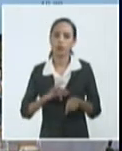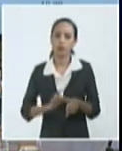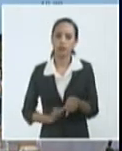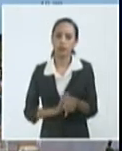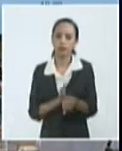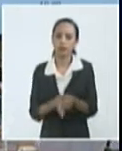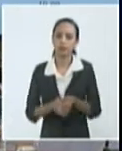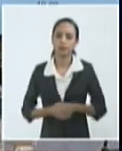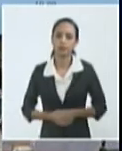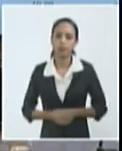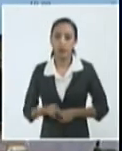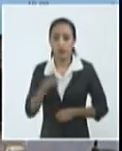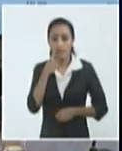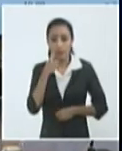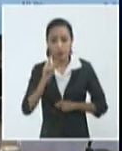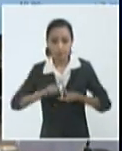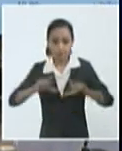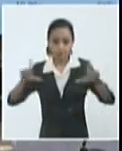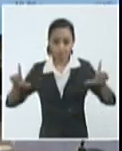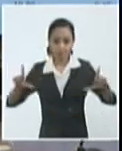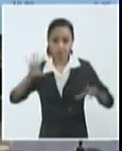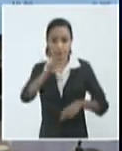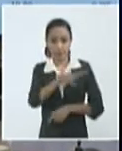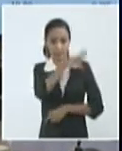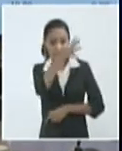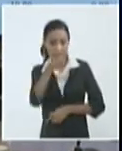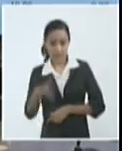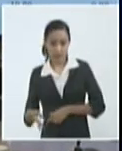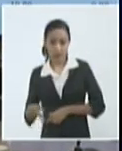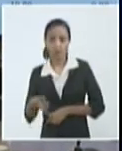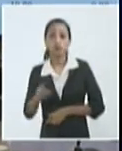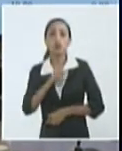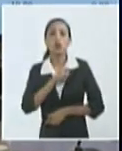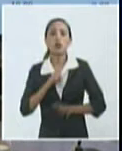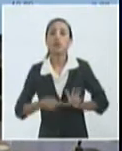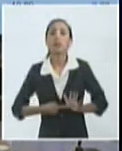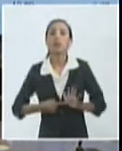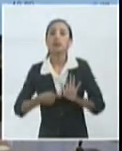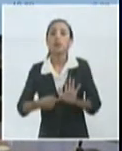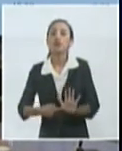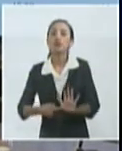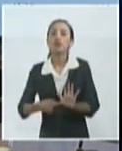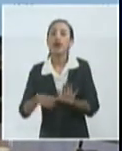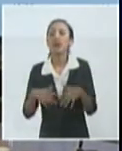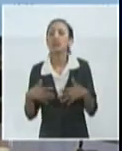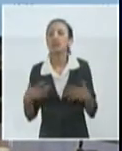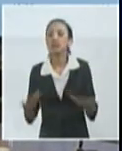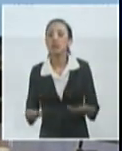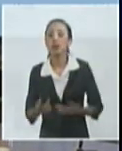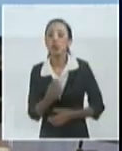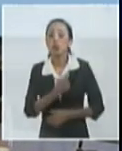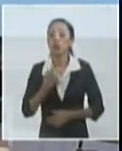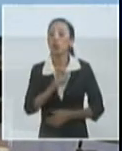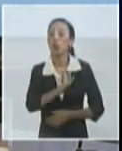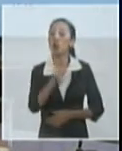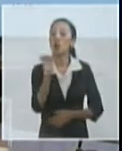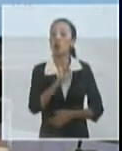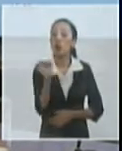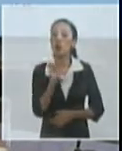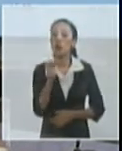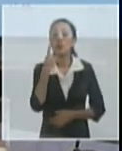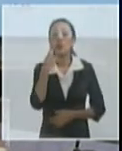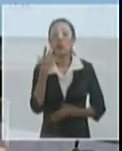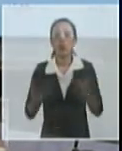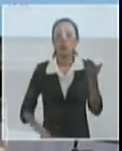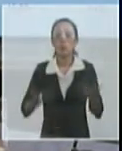tabla donde yo quiero, además, para demostrar lo que hemos logrado, una comparación en